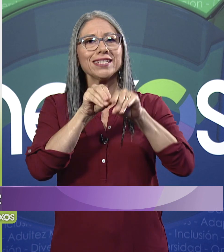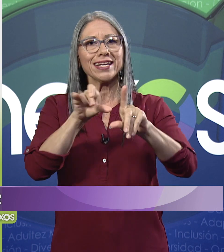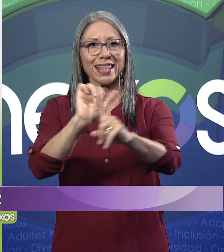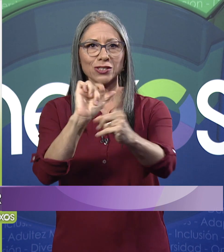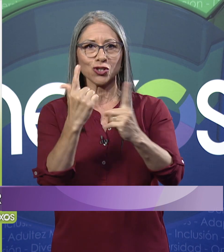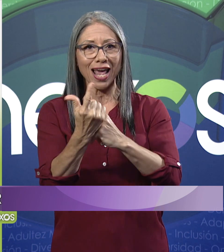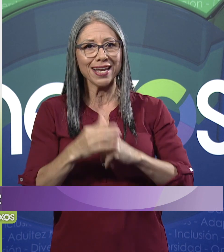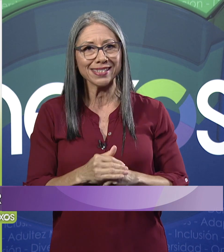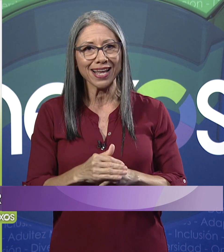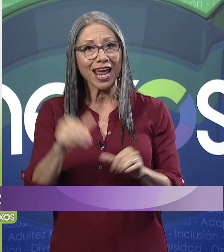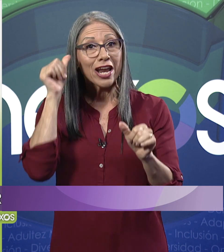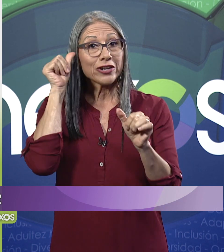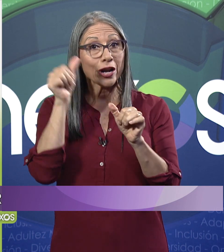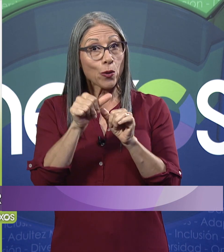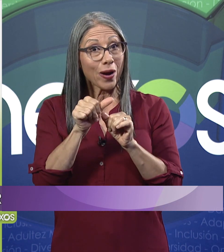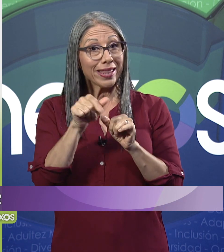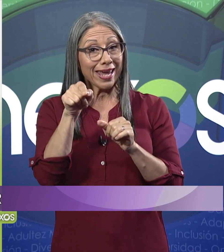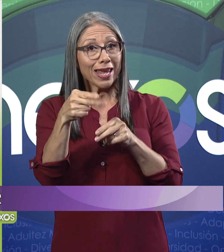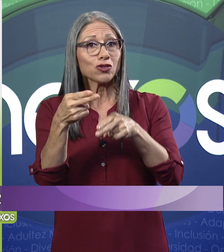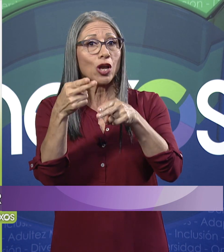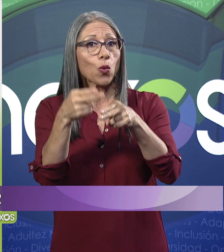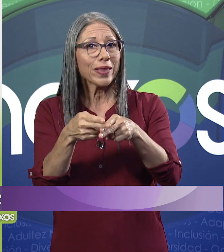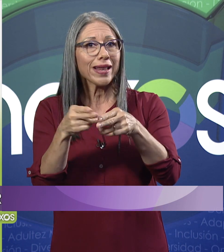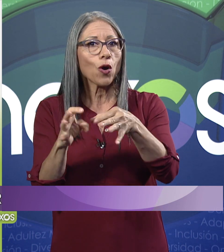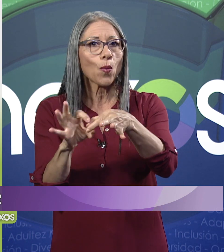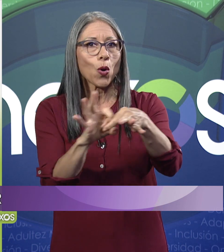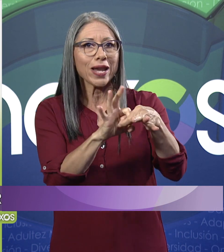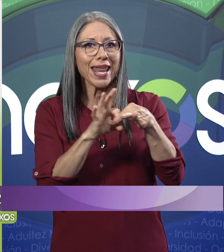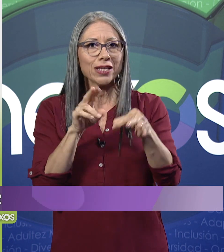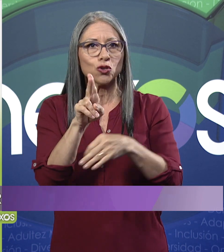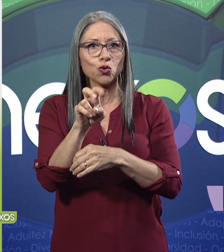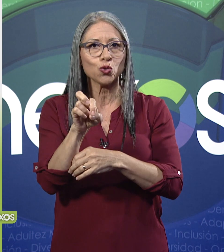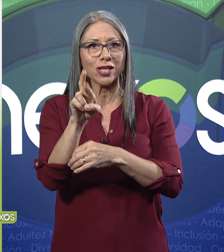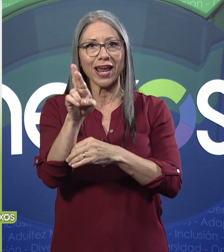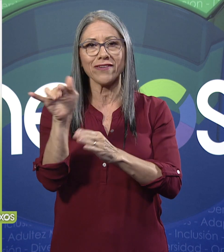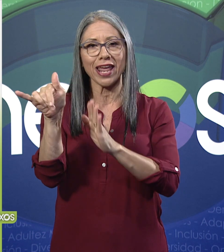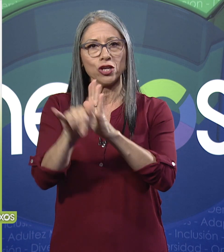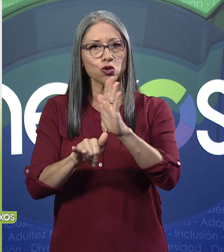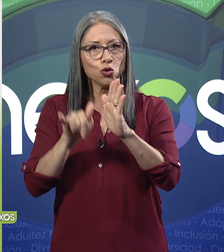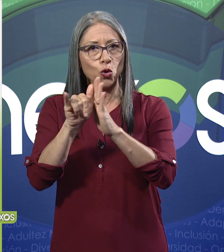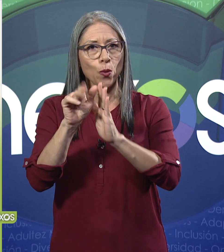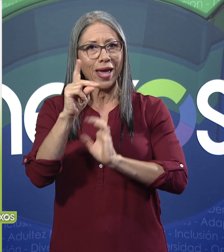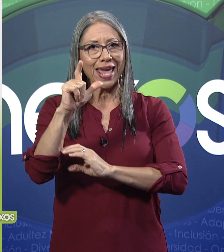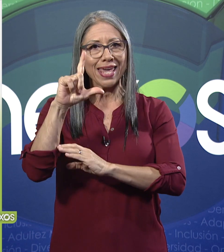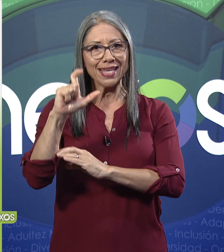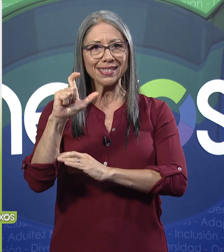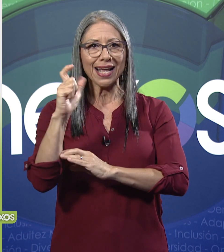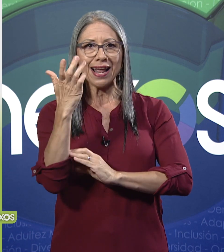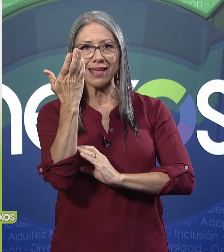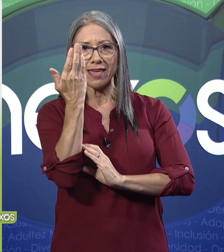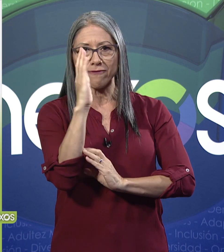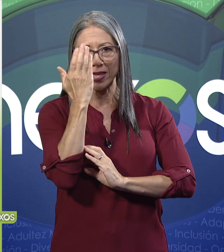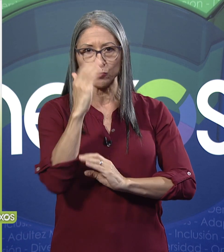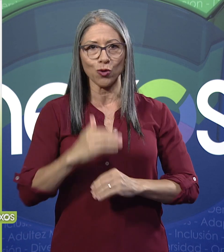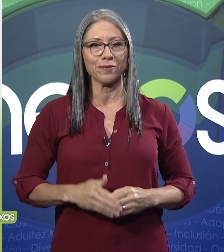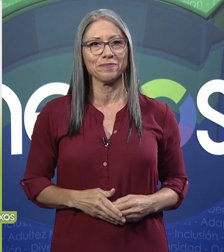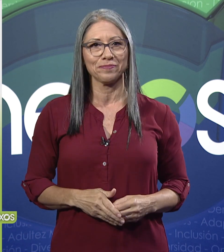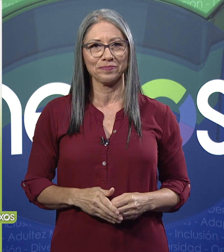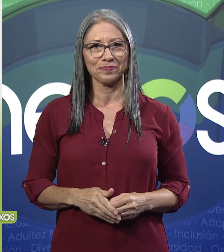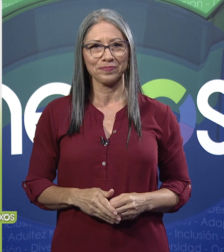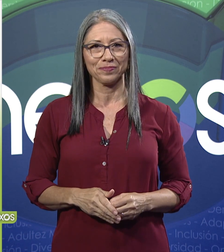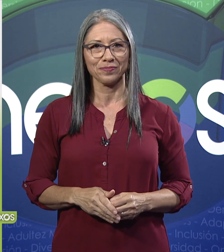en nuestras redes sociales. Recuerde que nos encuentra como Nexos UCR en YouTube, Instagram y